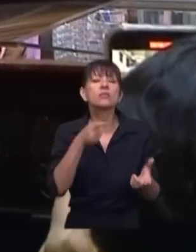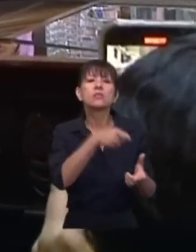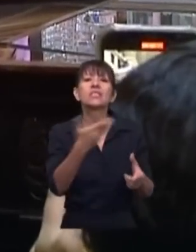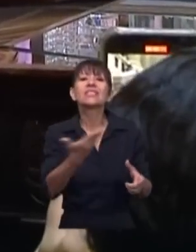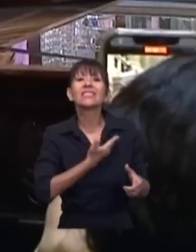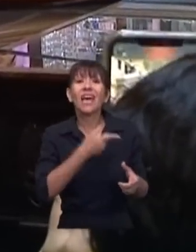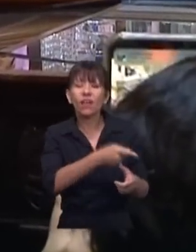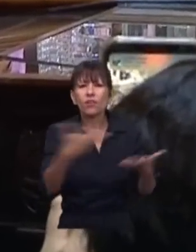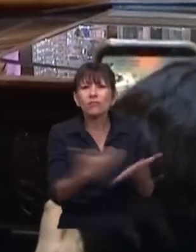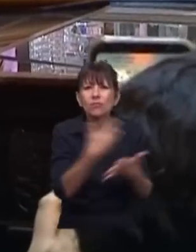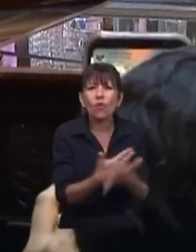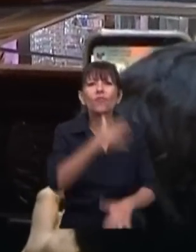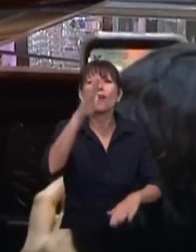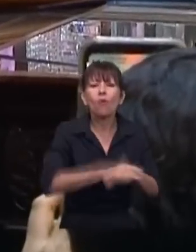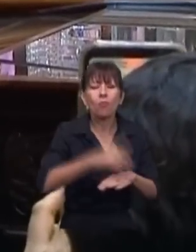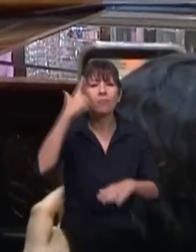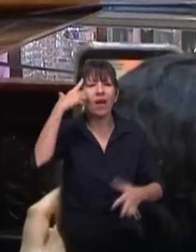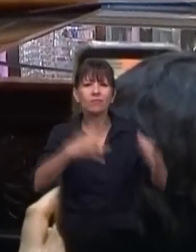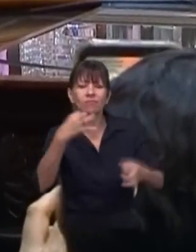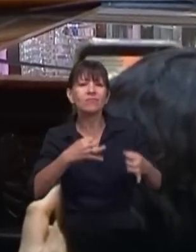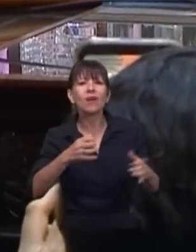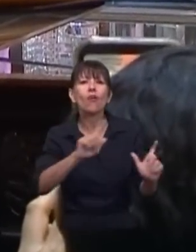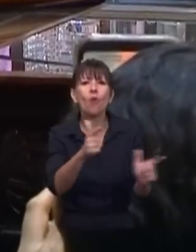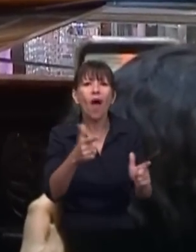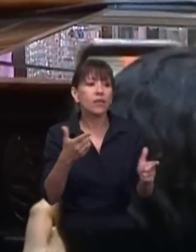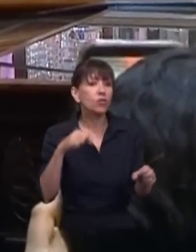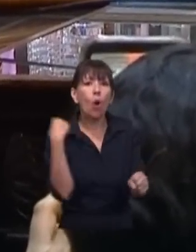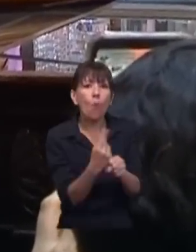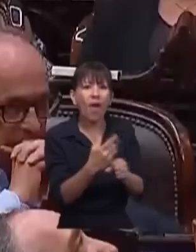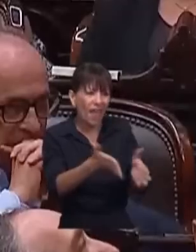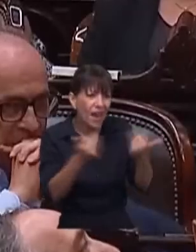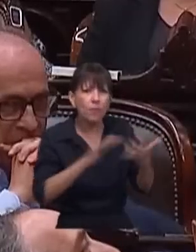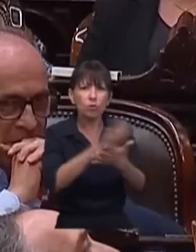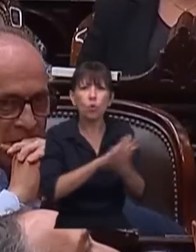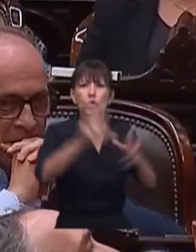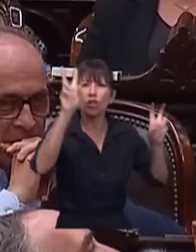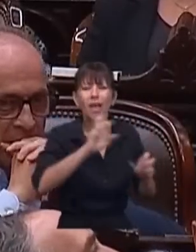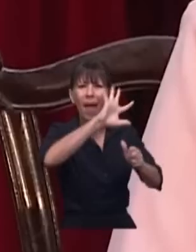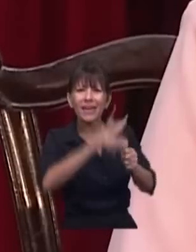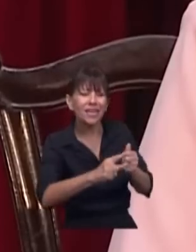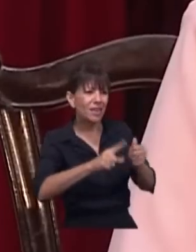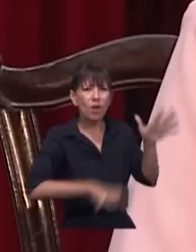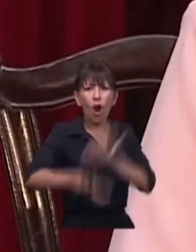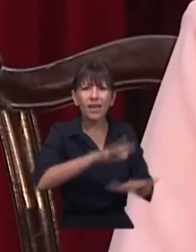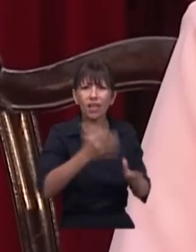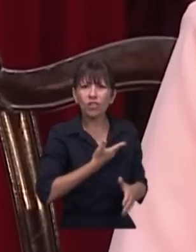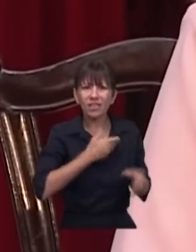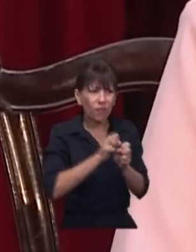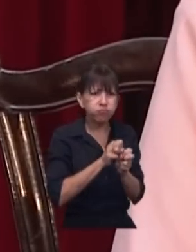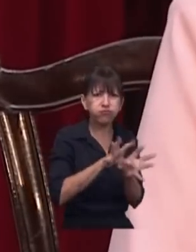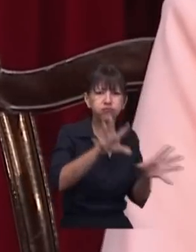padeciendo la carencia de tribunales que impiden enjuiciar con rapidez el crimen organizado que se ha expandido en todo su